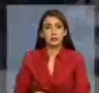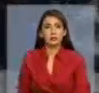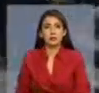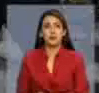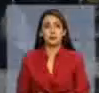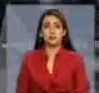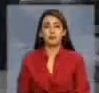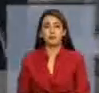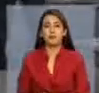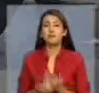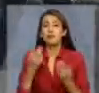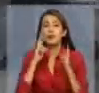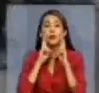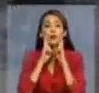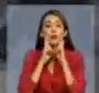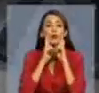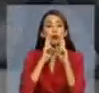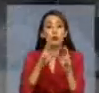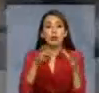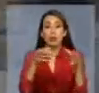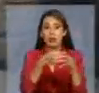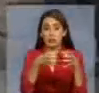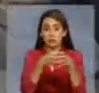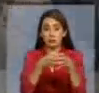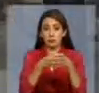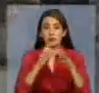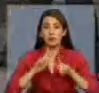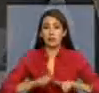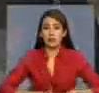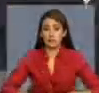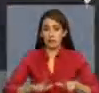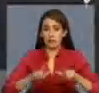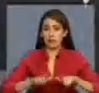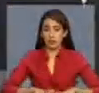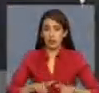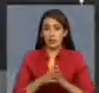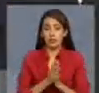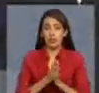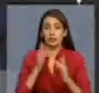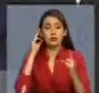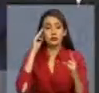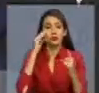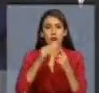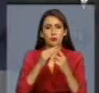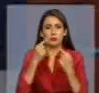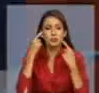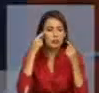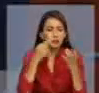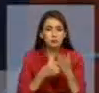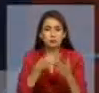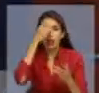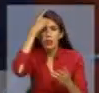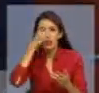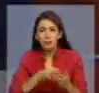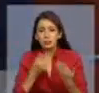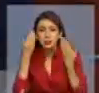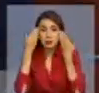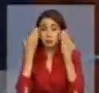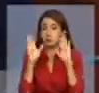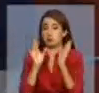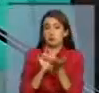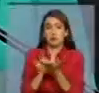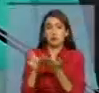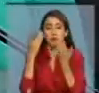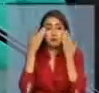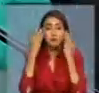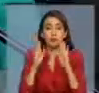Esto generó una respuesta inmediata de parte del Buró Político, reunido en Carondelet. Su mensaje fue desconocer la medida que separa a Moreno de la presidencia de País